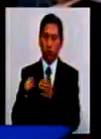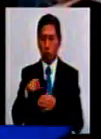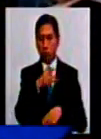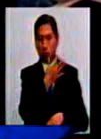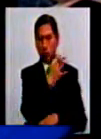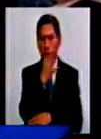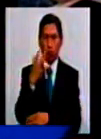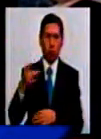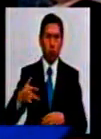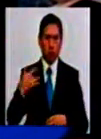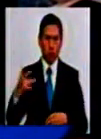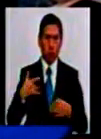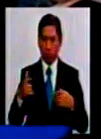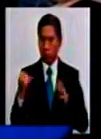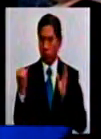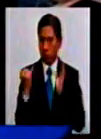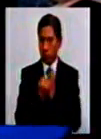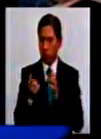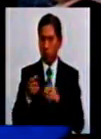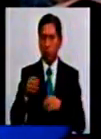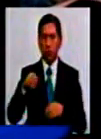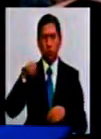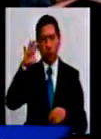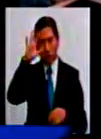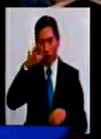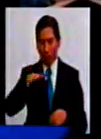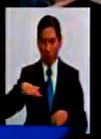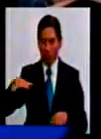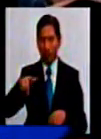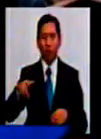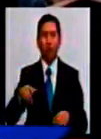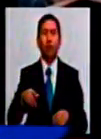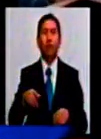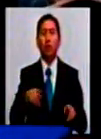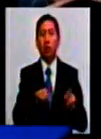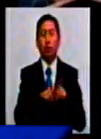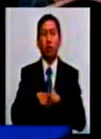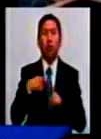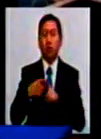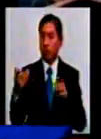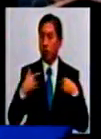amazónica, una identidad chaqueña, pero